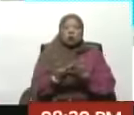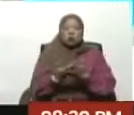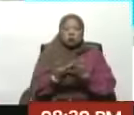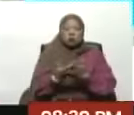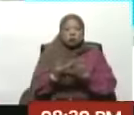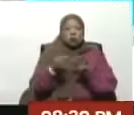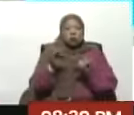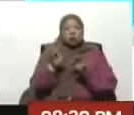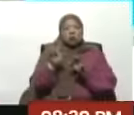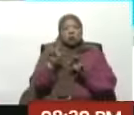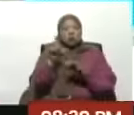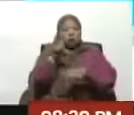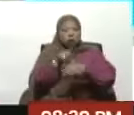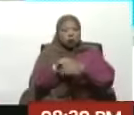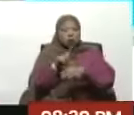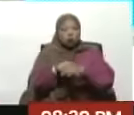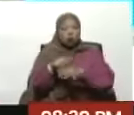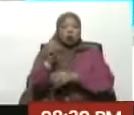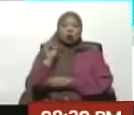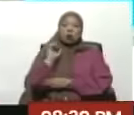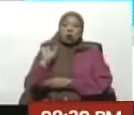camino. Doctor Jorge Rodríguez,